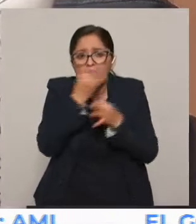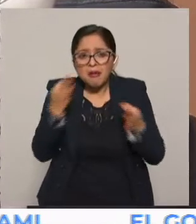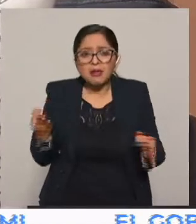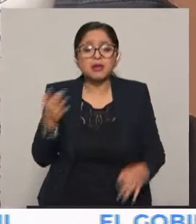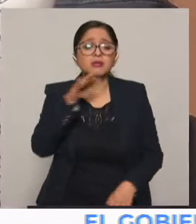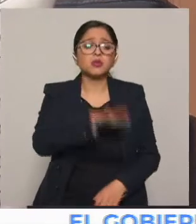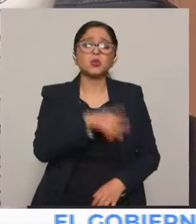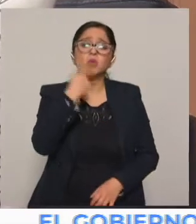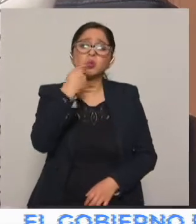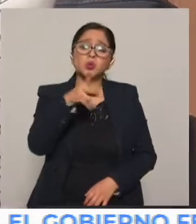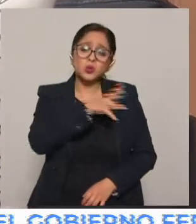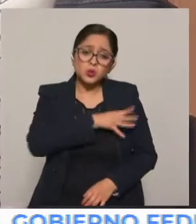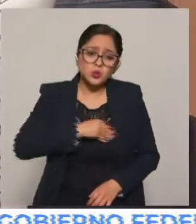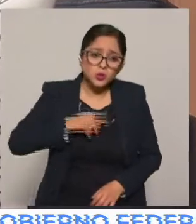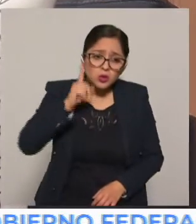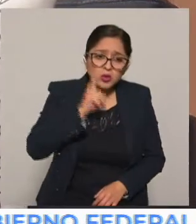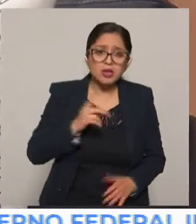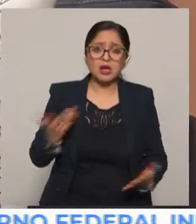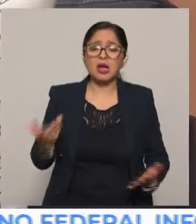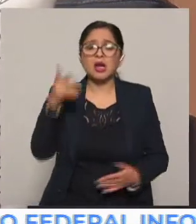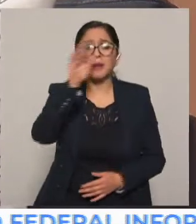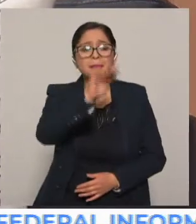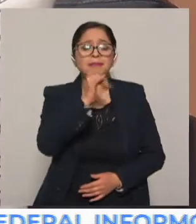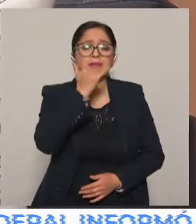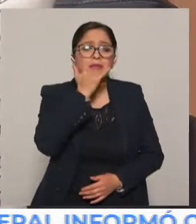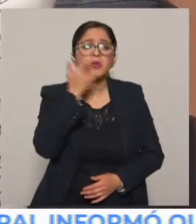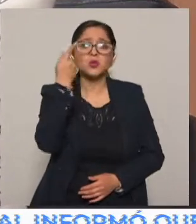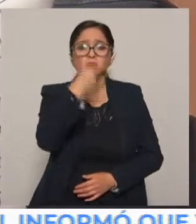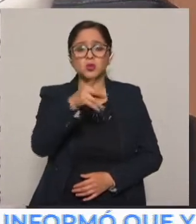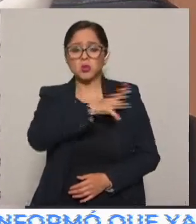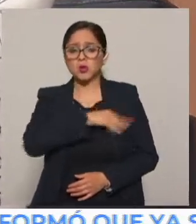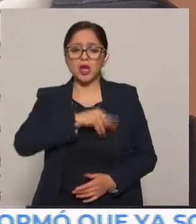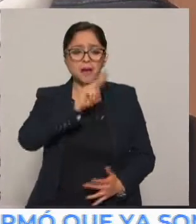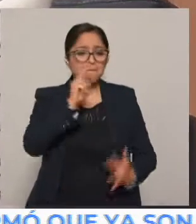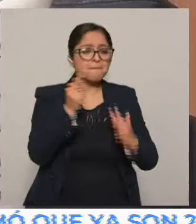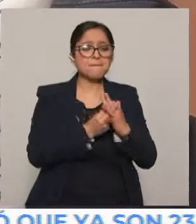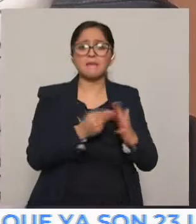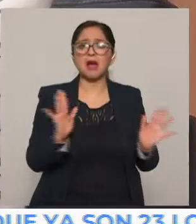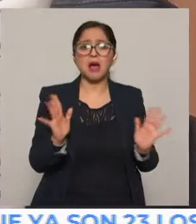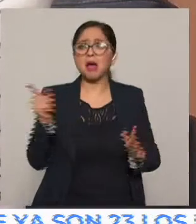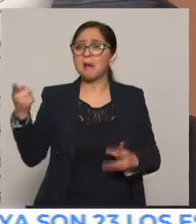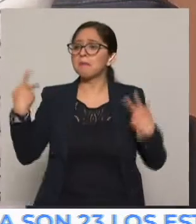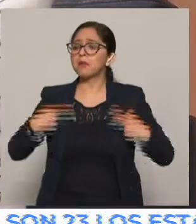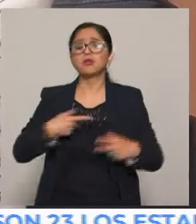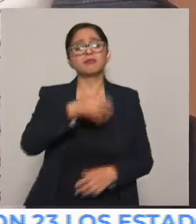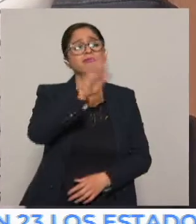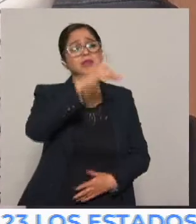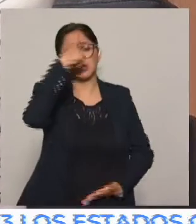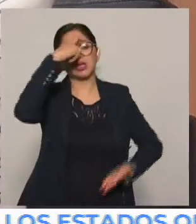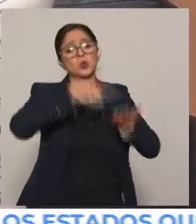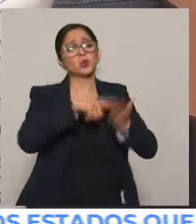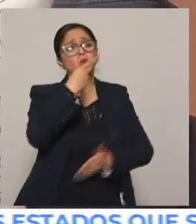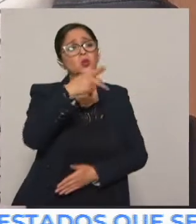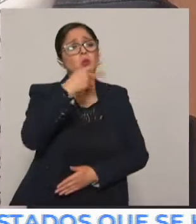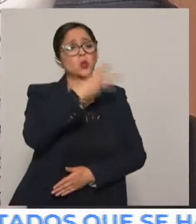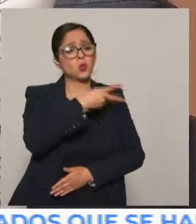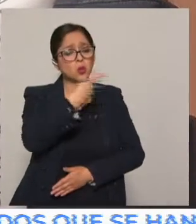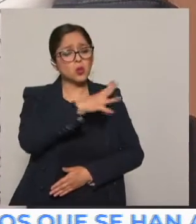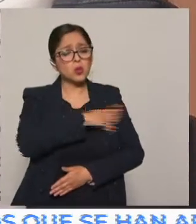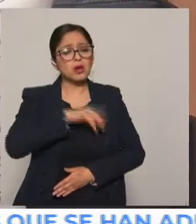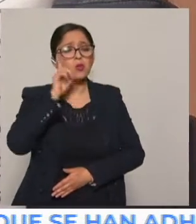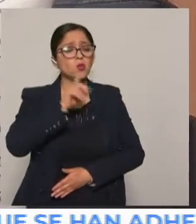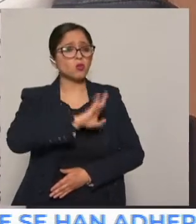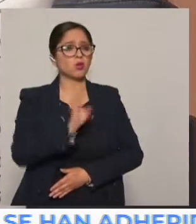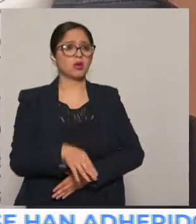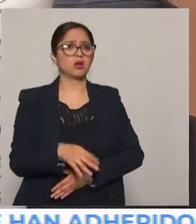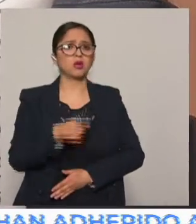ejemplo, una madre, de que su hija fue asesinada brutalmente, se lo dicen como cualquier cosa. Eso es algo que tienen que poner mucha atención